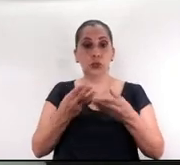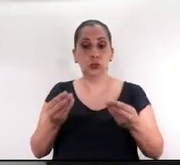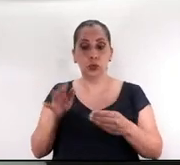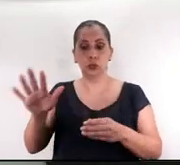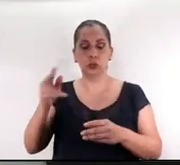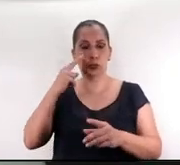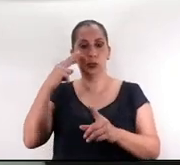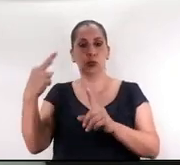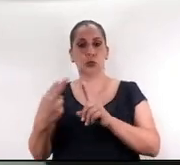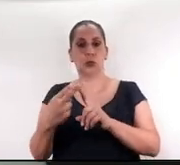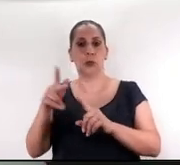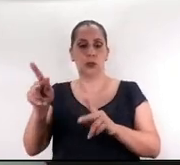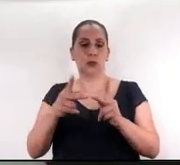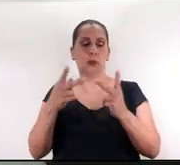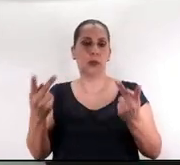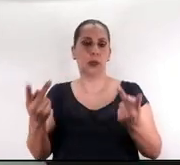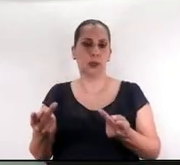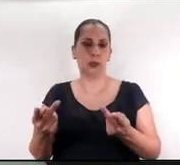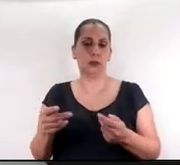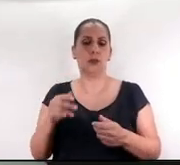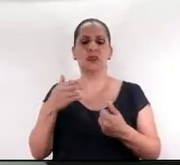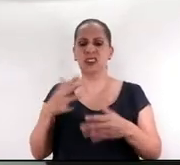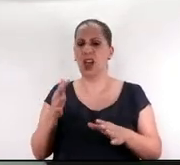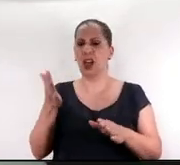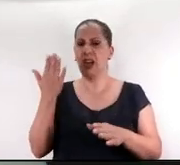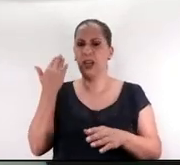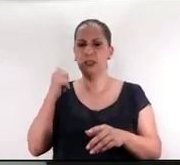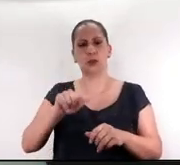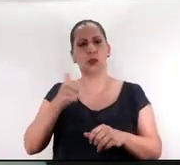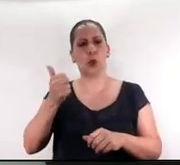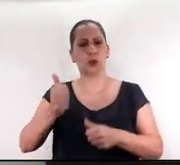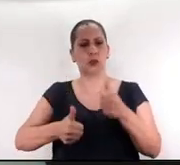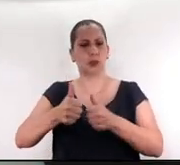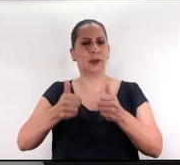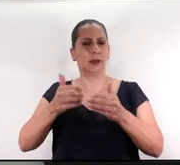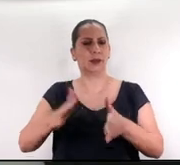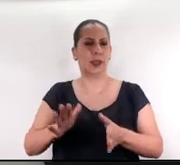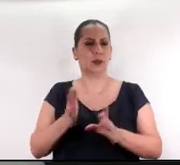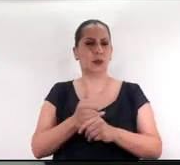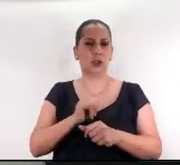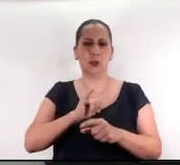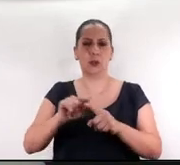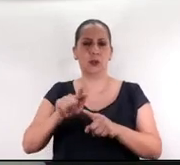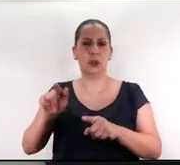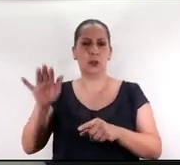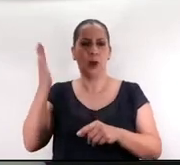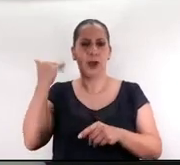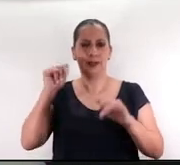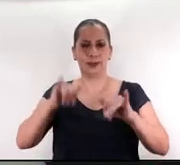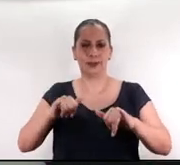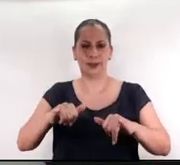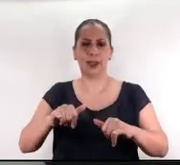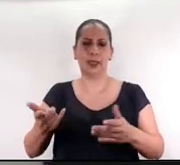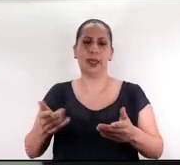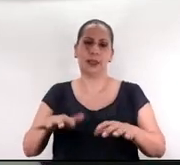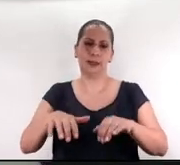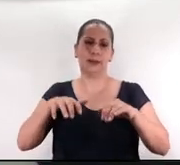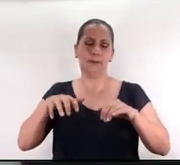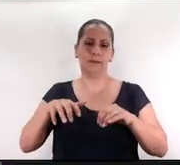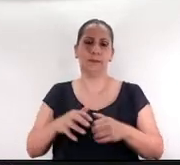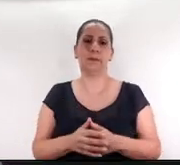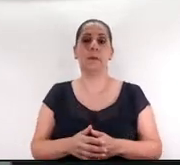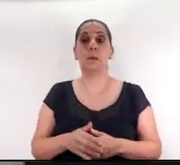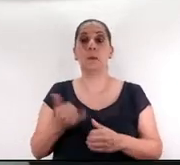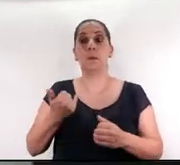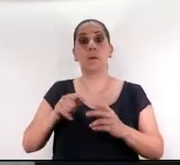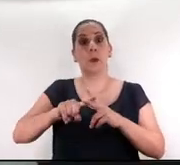su partido. De esta manera lo hemos hecho con otros candidatos que han tenido la oportunidad de estar en este distinguido escenario. Y